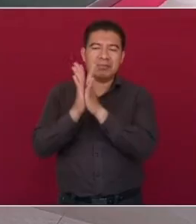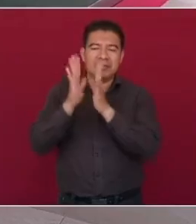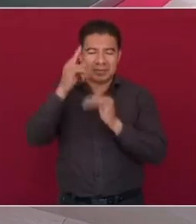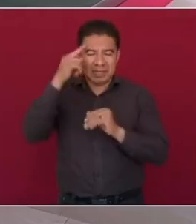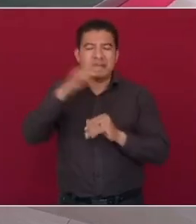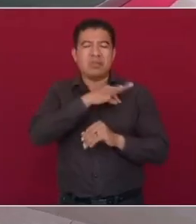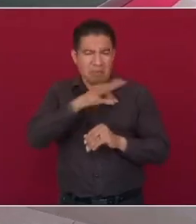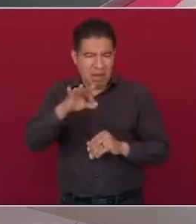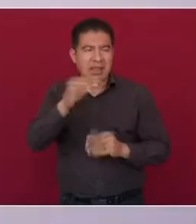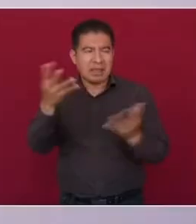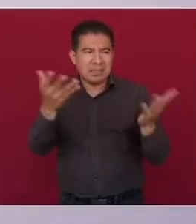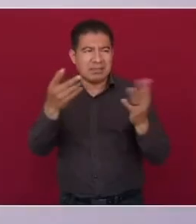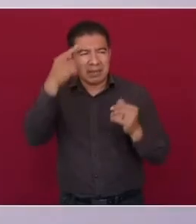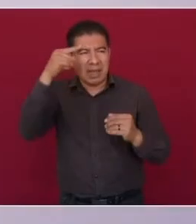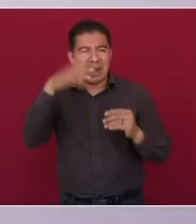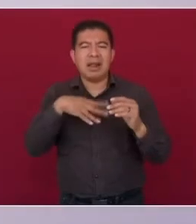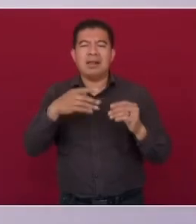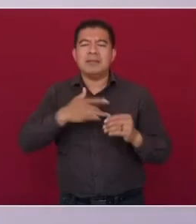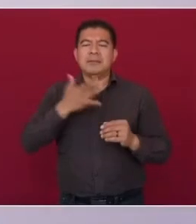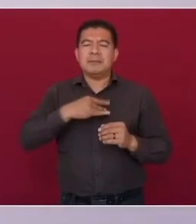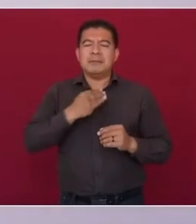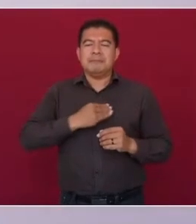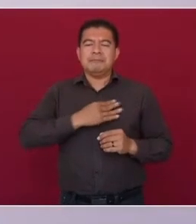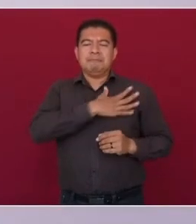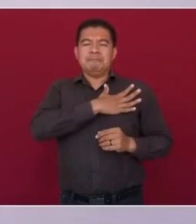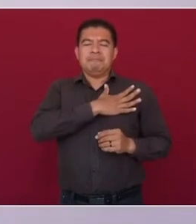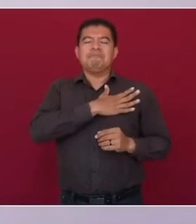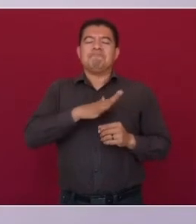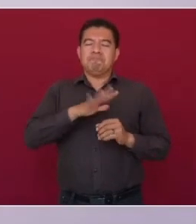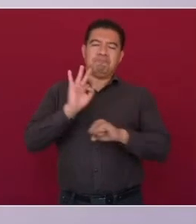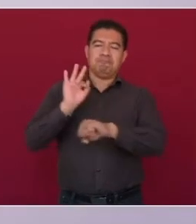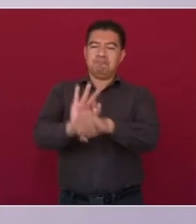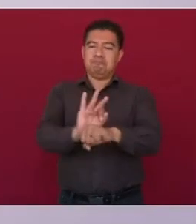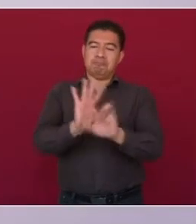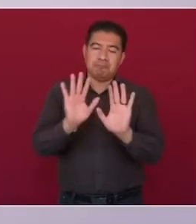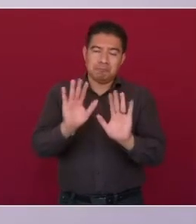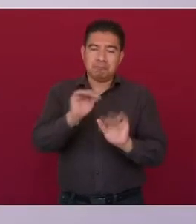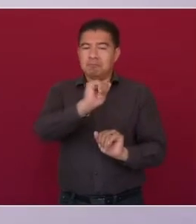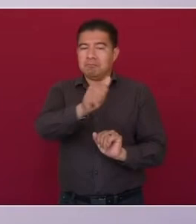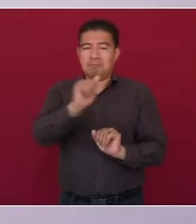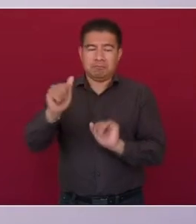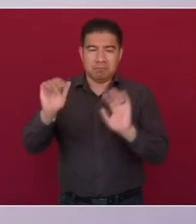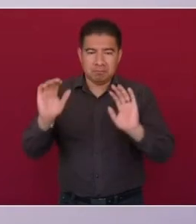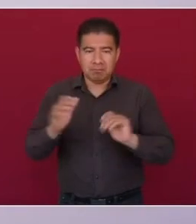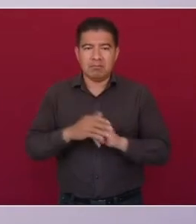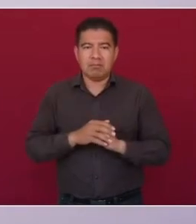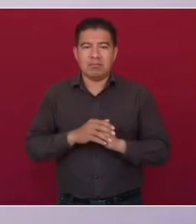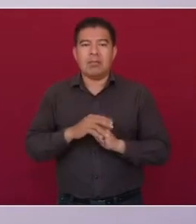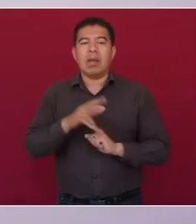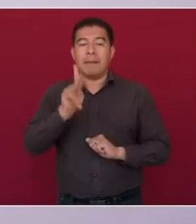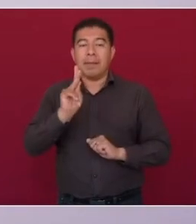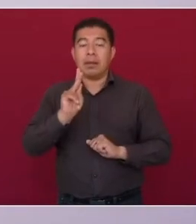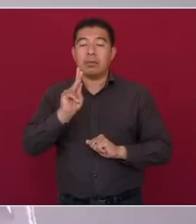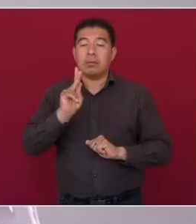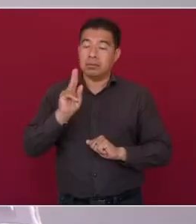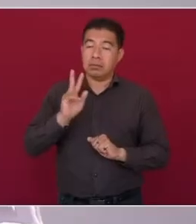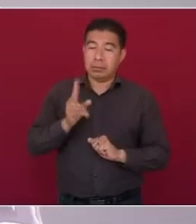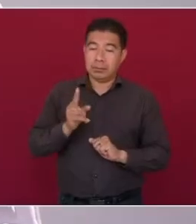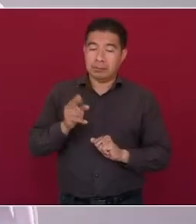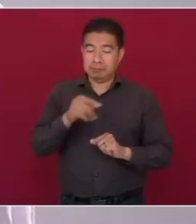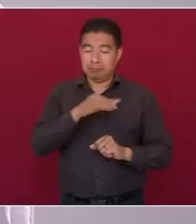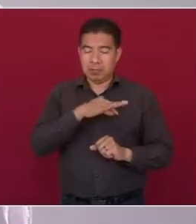le satisfaga y convenga. Pero obviamente todos tendremos